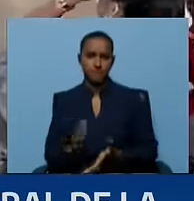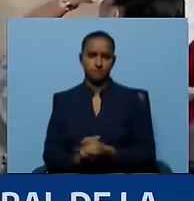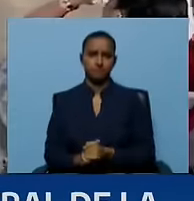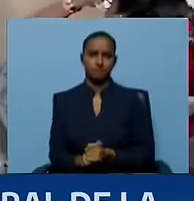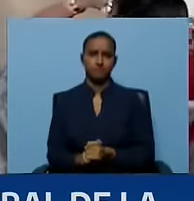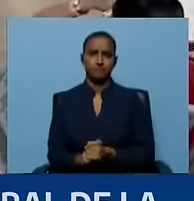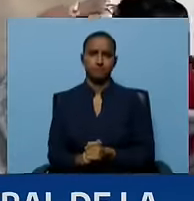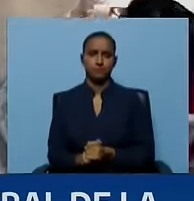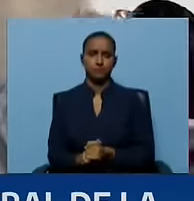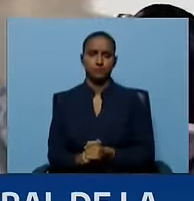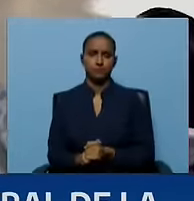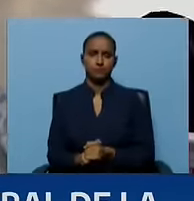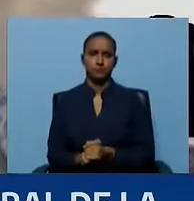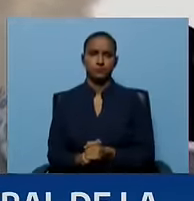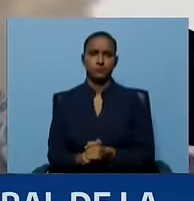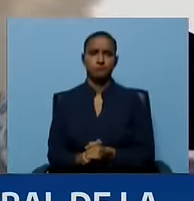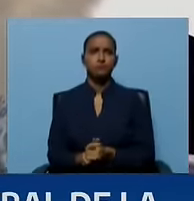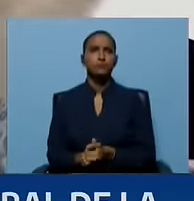burocráticas, aéreas.